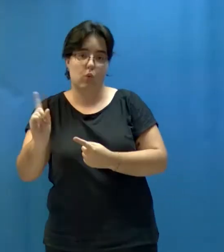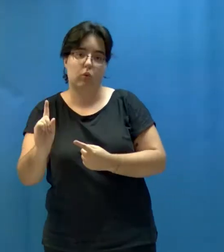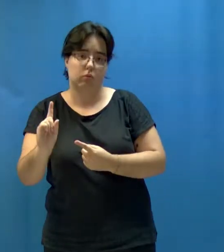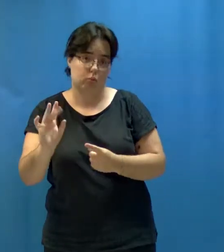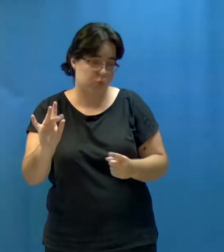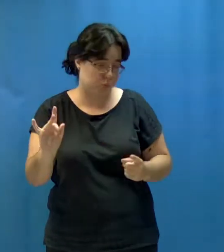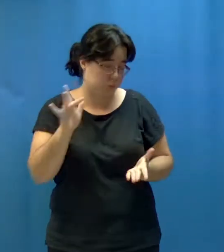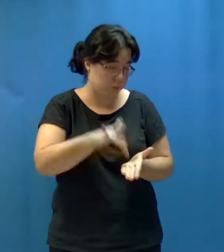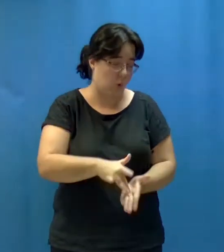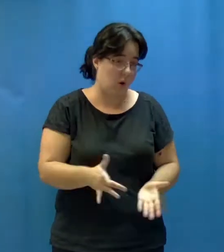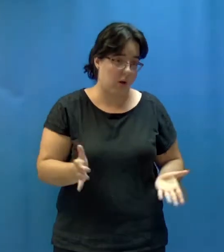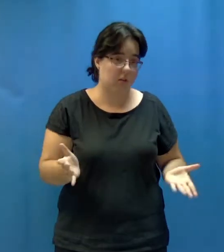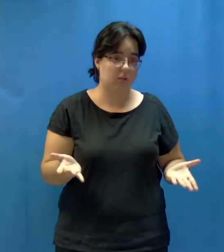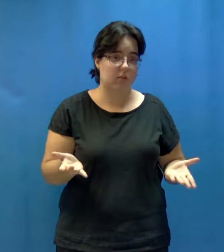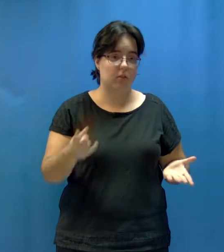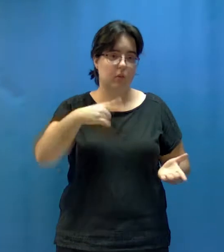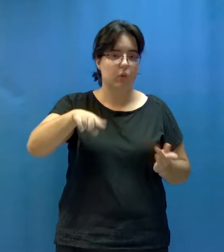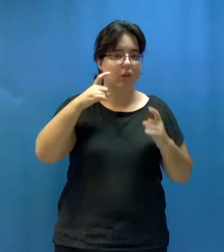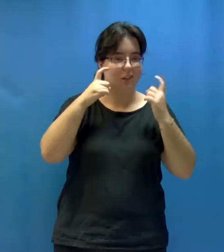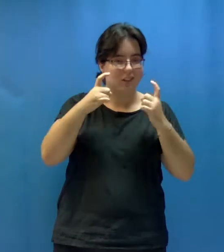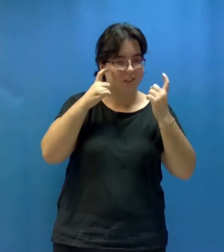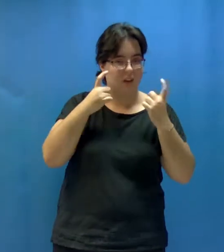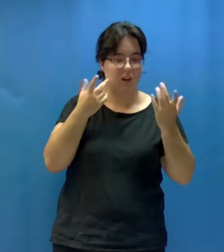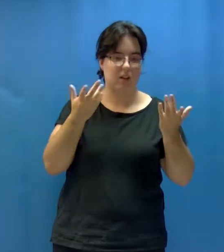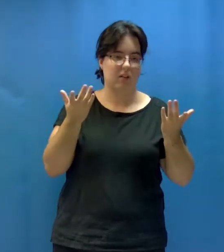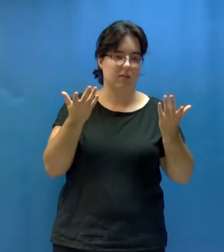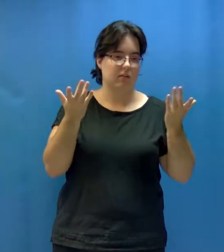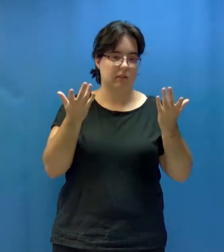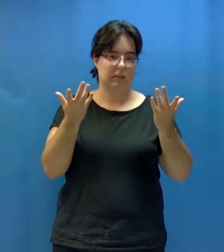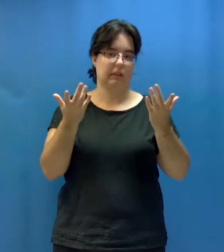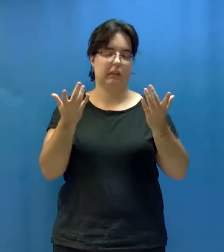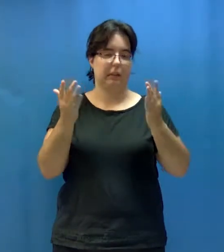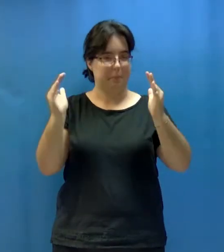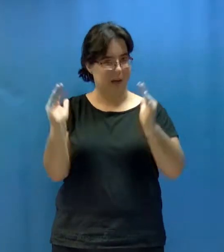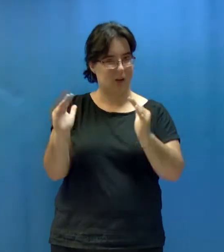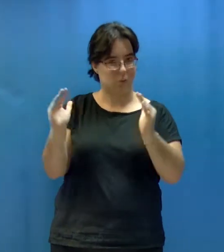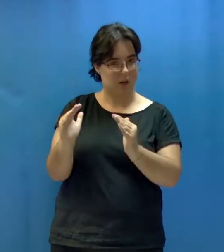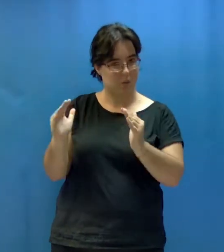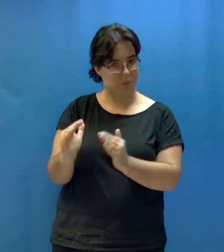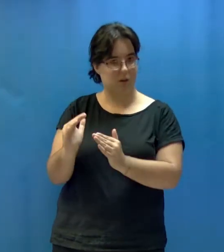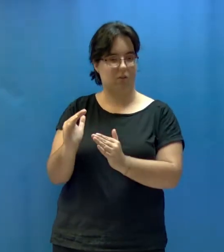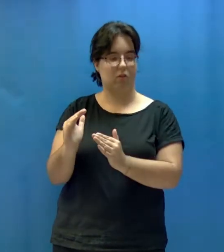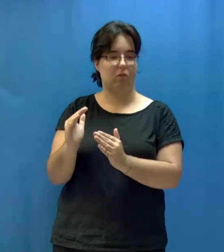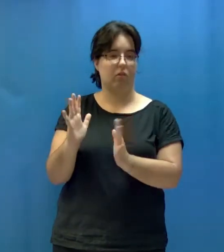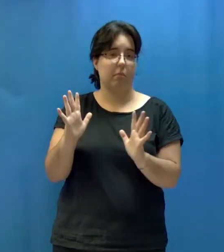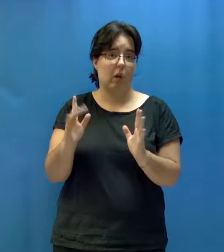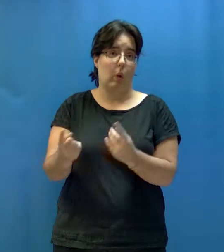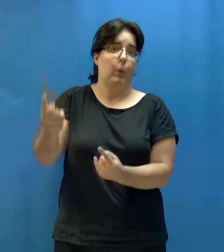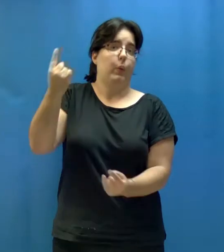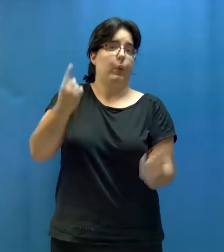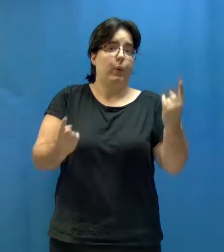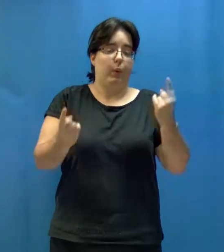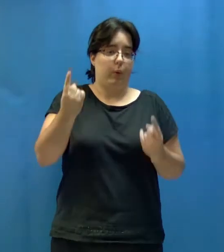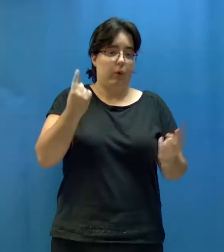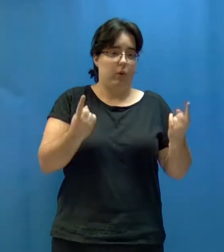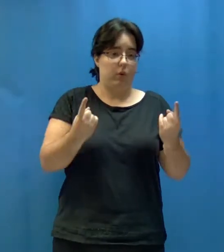ocurre. Y hemos de intentar minimizar esa casuística. Pero de forma sistemática, esa exigencia que